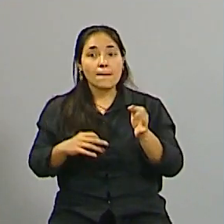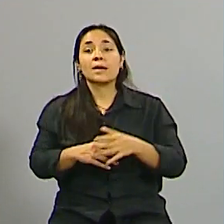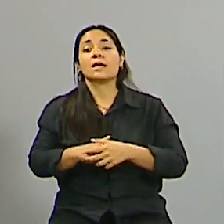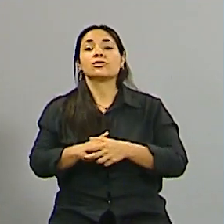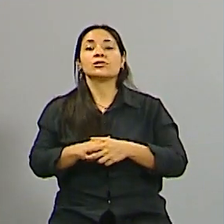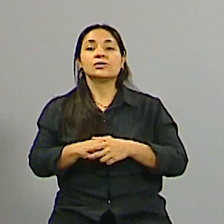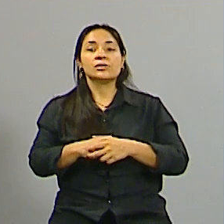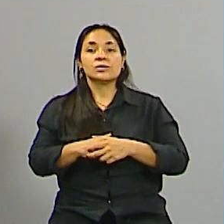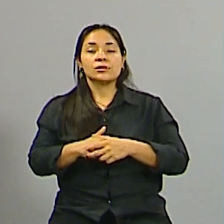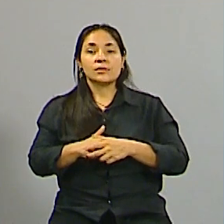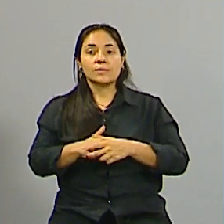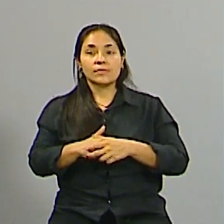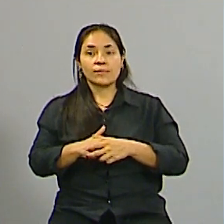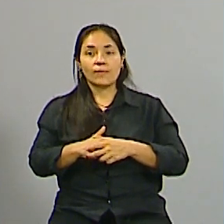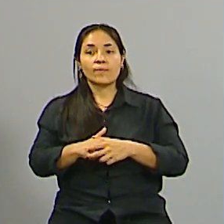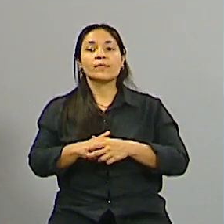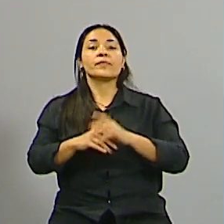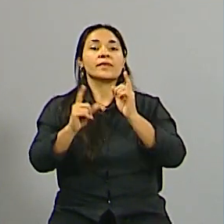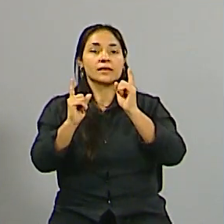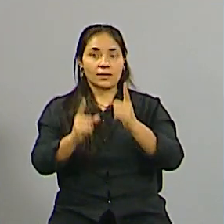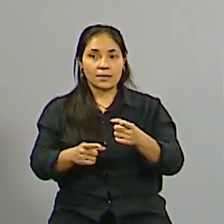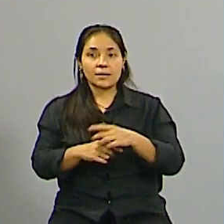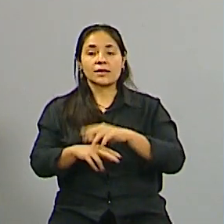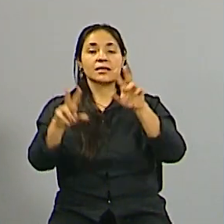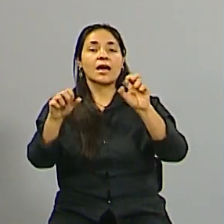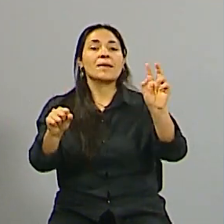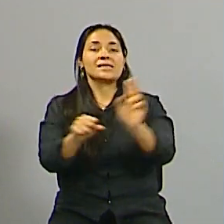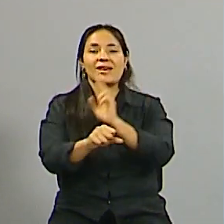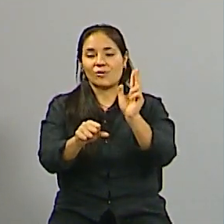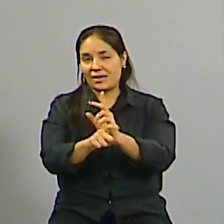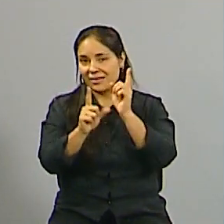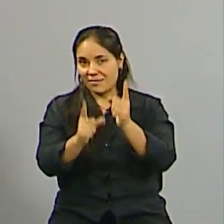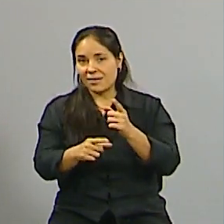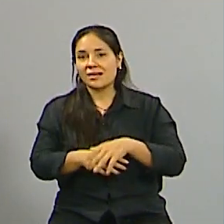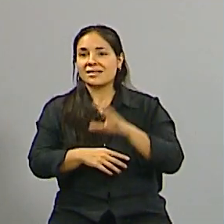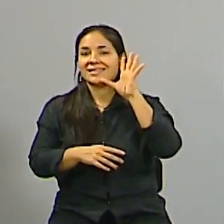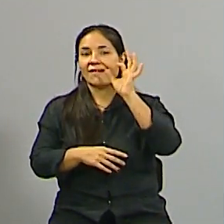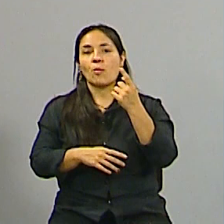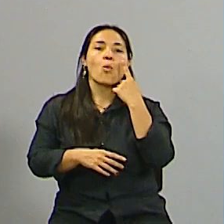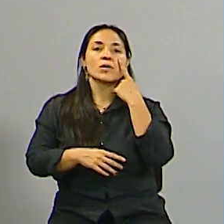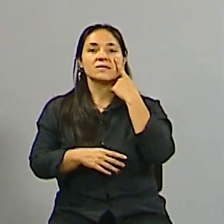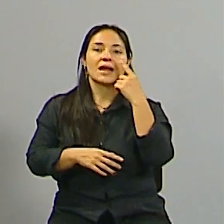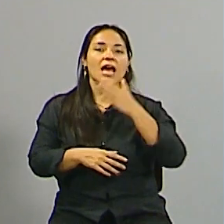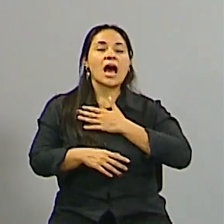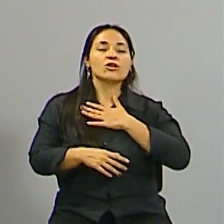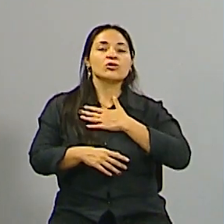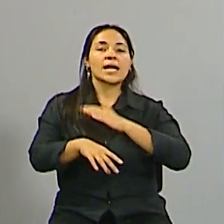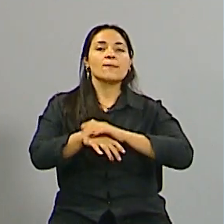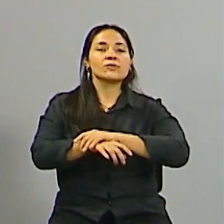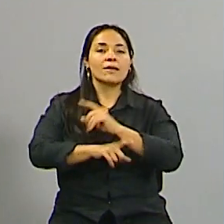nosotros planteamos. Por otro lado, también el tema seguridad, sabemos que no depende de los municipios y eso lo tenemos muy clara.